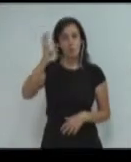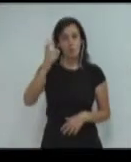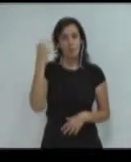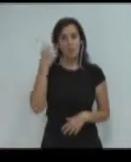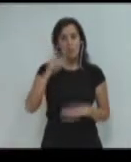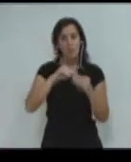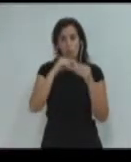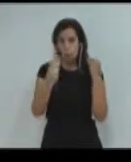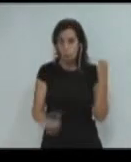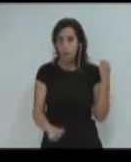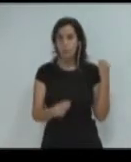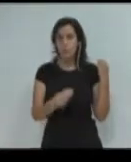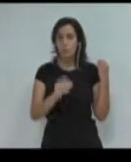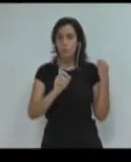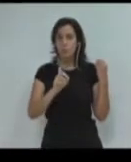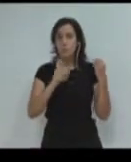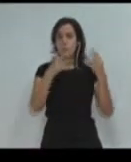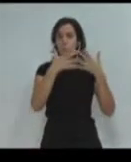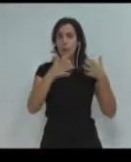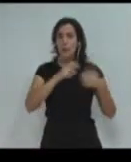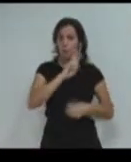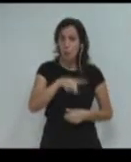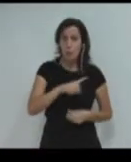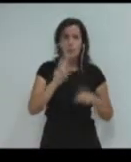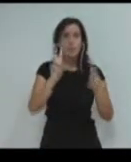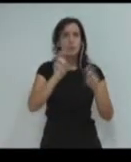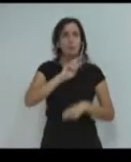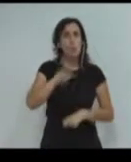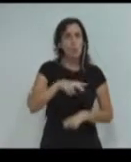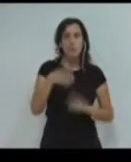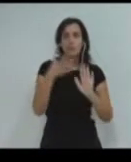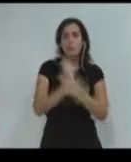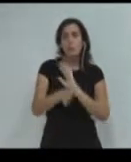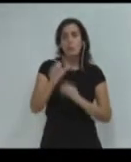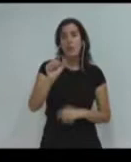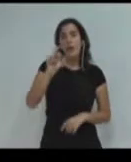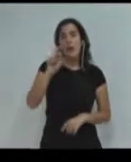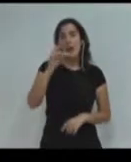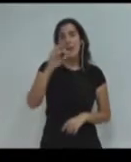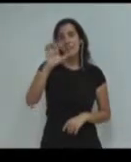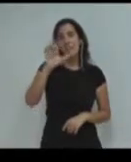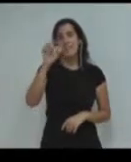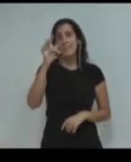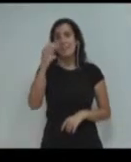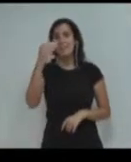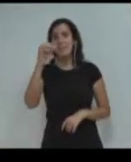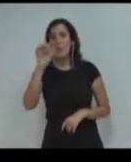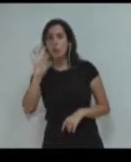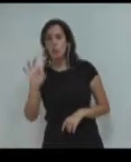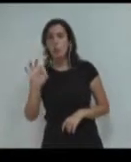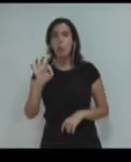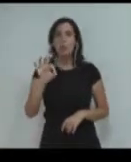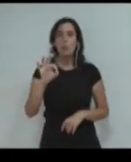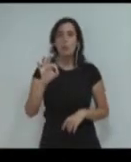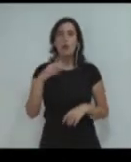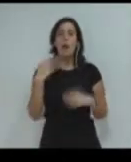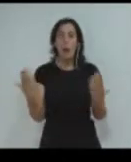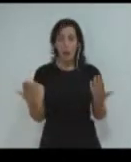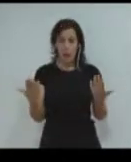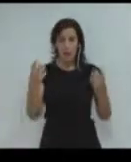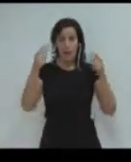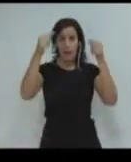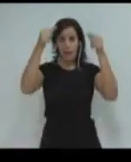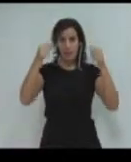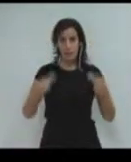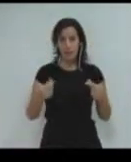decir al documento que no es ni un párrafo ni un título, es un artefacto y encima es una Artefacto. paginación. Nota a pie de página se llama artefacto. Por Vale, ejemplo, vale. la